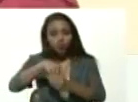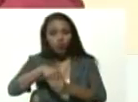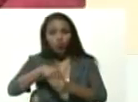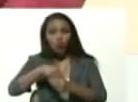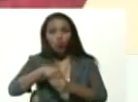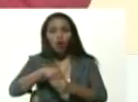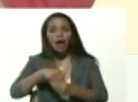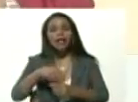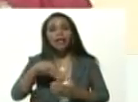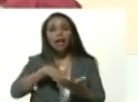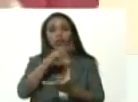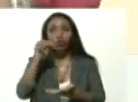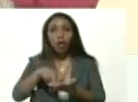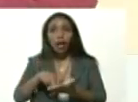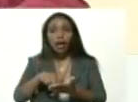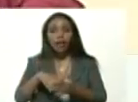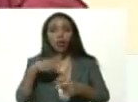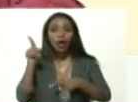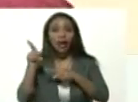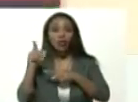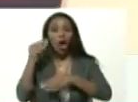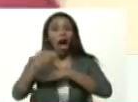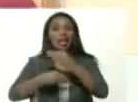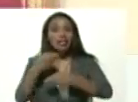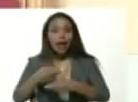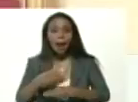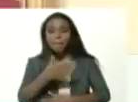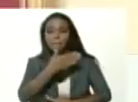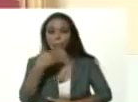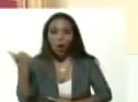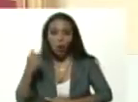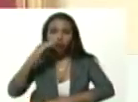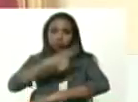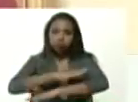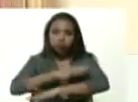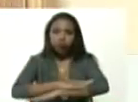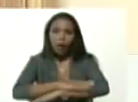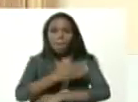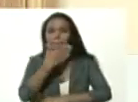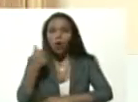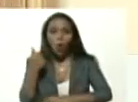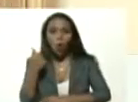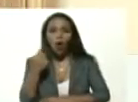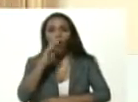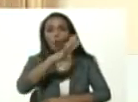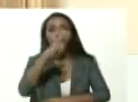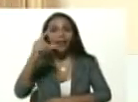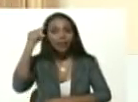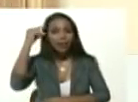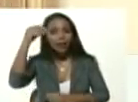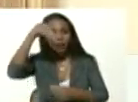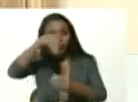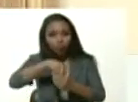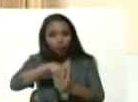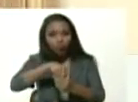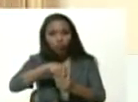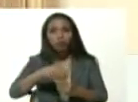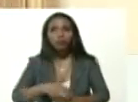Cuando digo radicalizar, es hacerla más efectiva. Es mejorar la cuarentena.